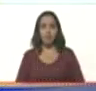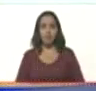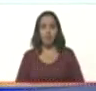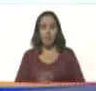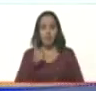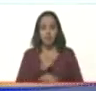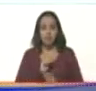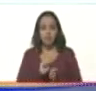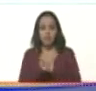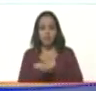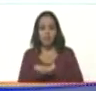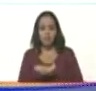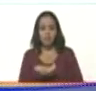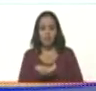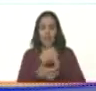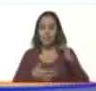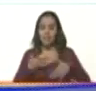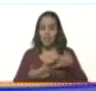acciones concretas.